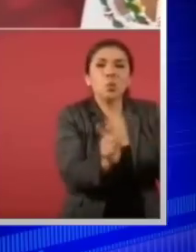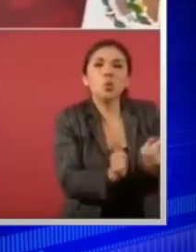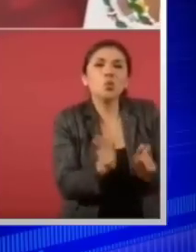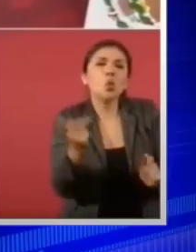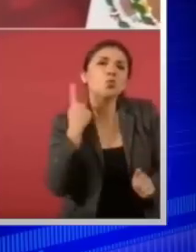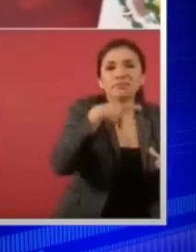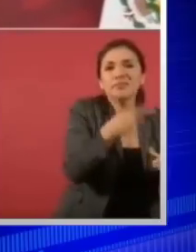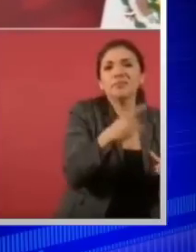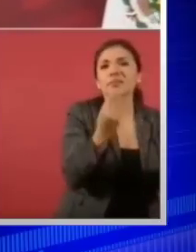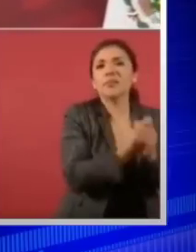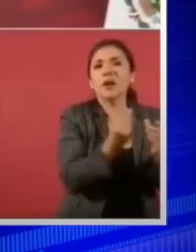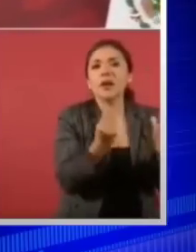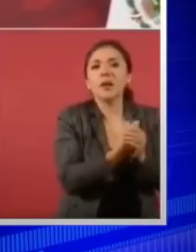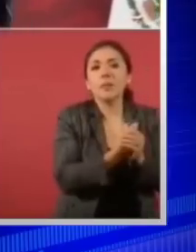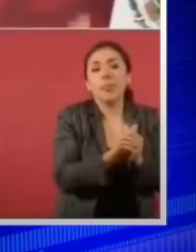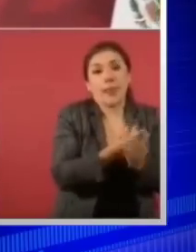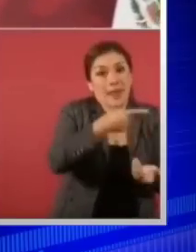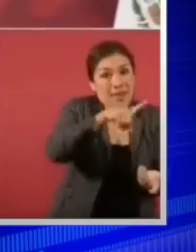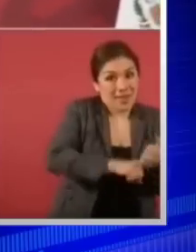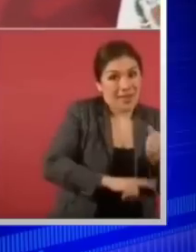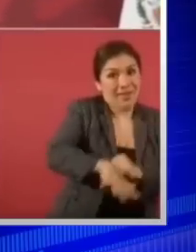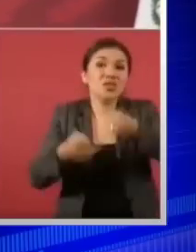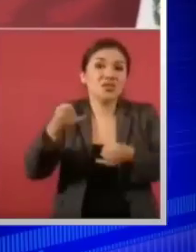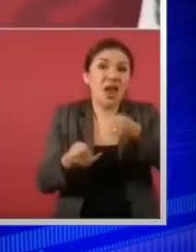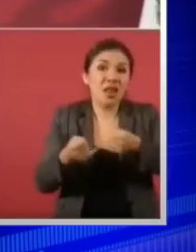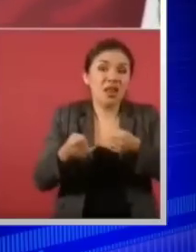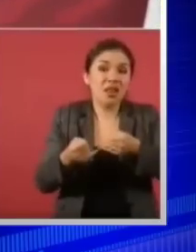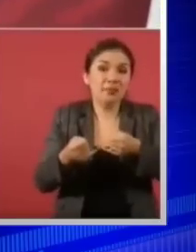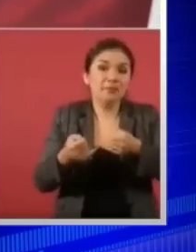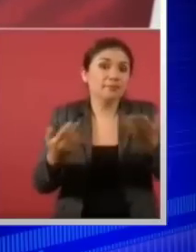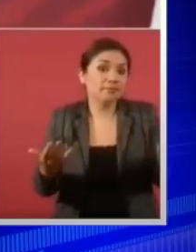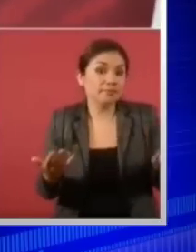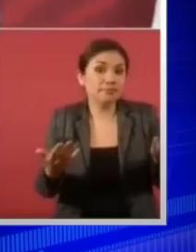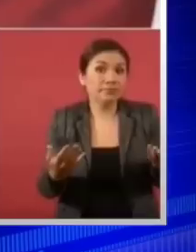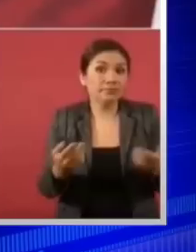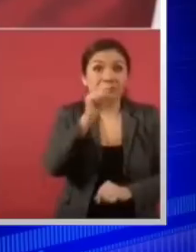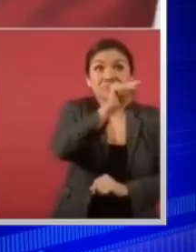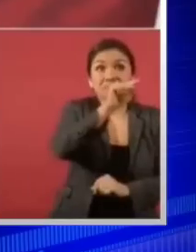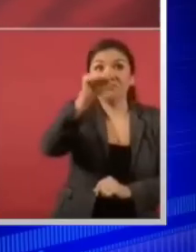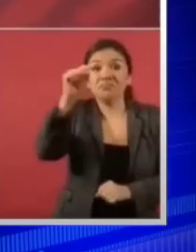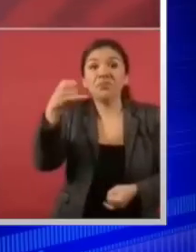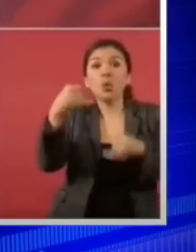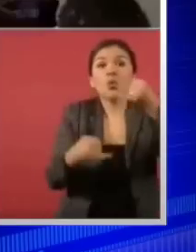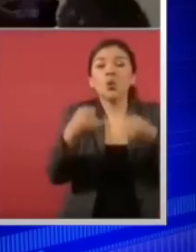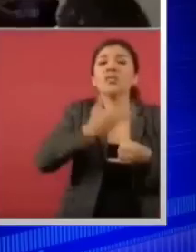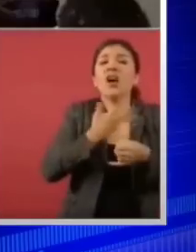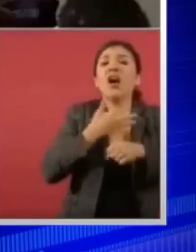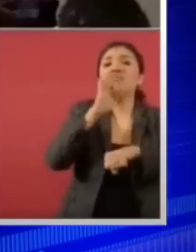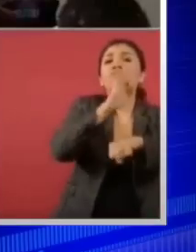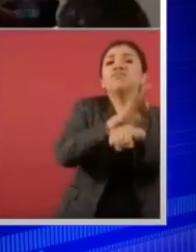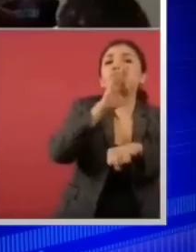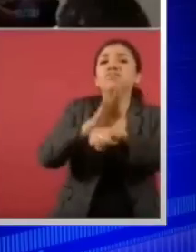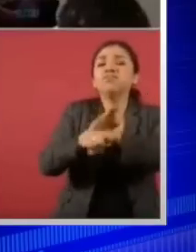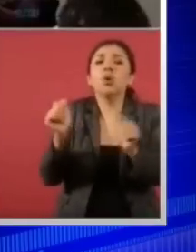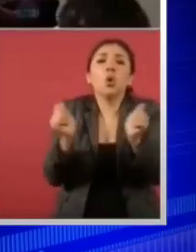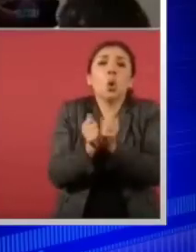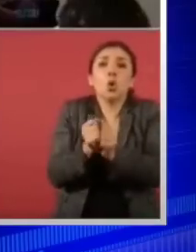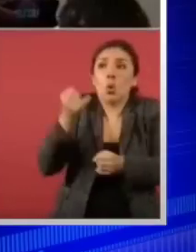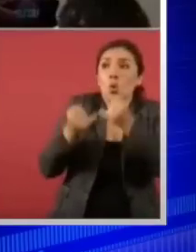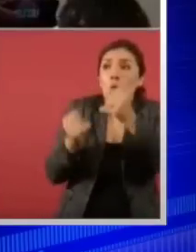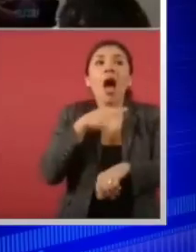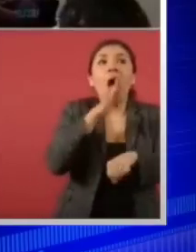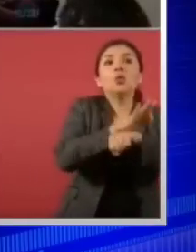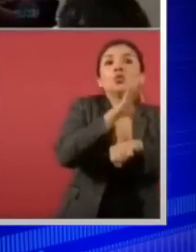grupos al interior del poder judicial entonces somos jueces protegidos por magistrados o por